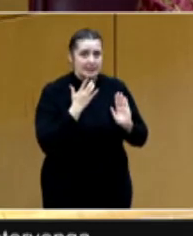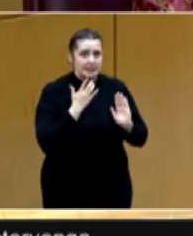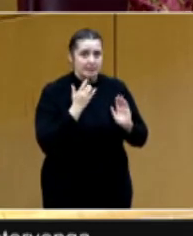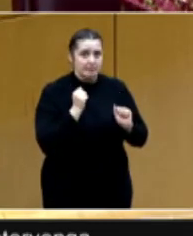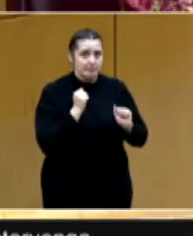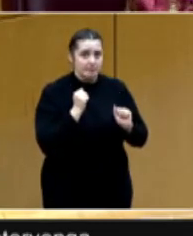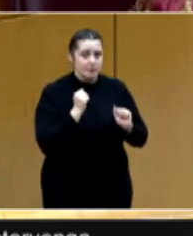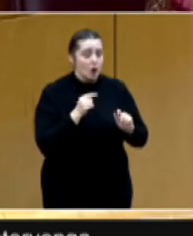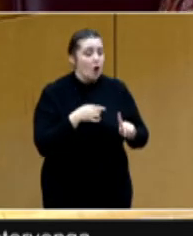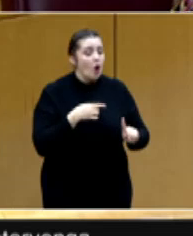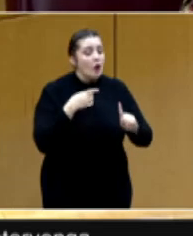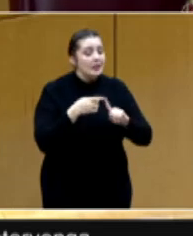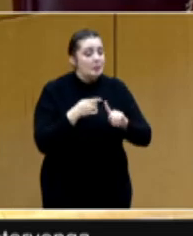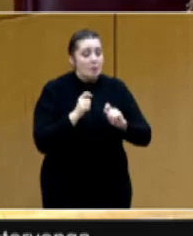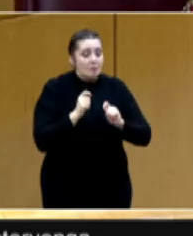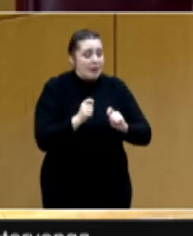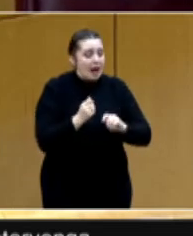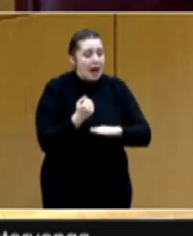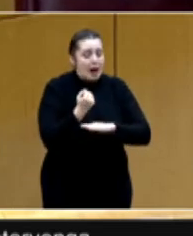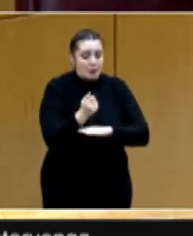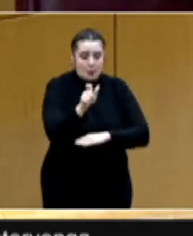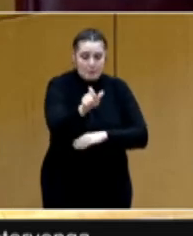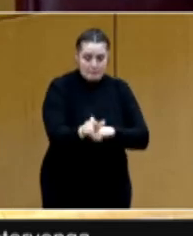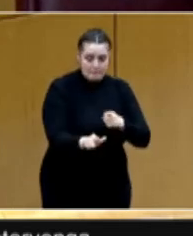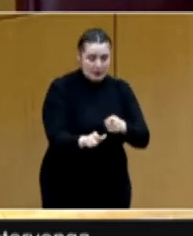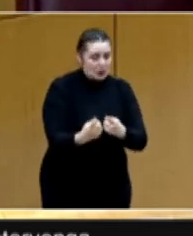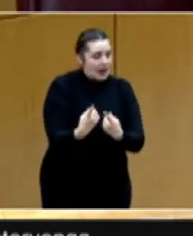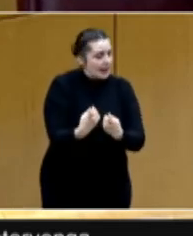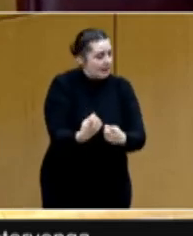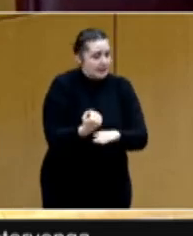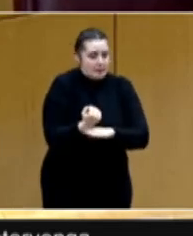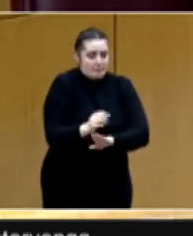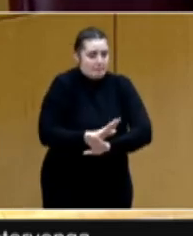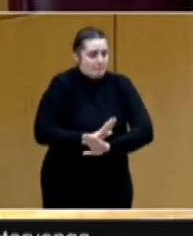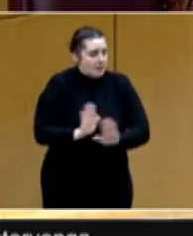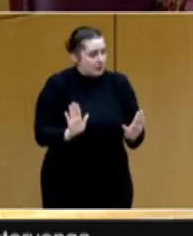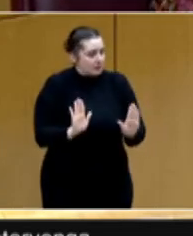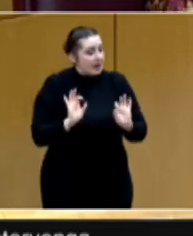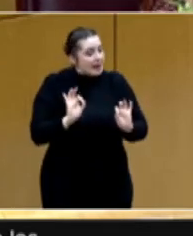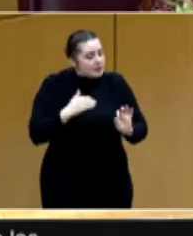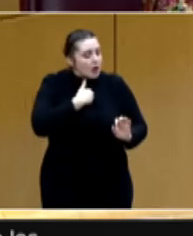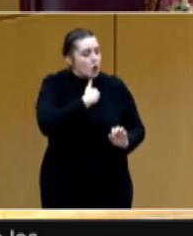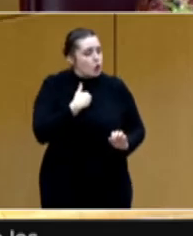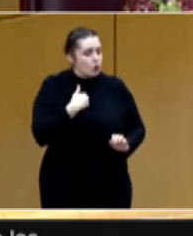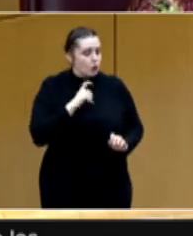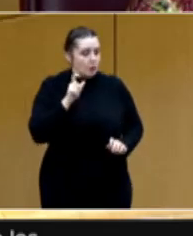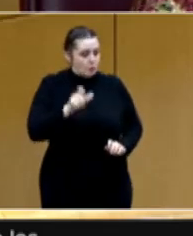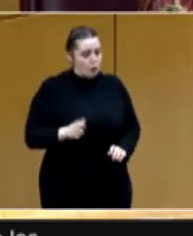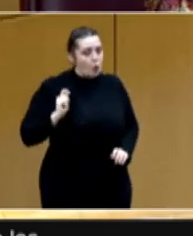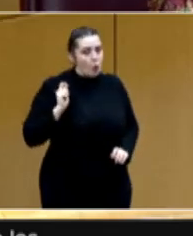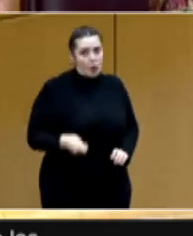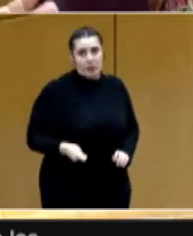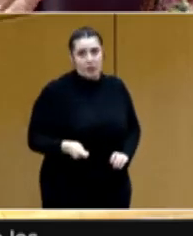proveer de los apoyos que la persona precisa y este es el papel que debe tener el juez